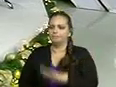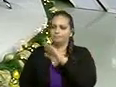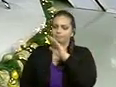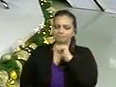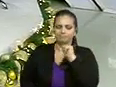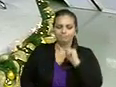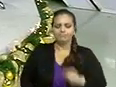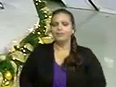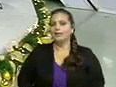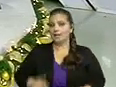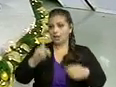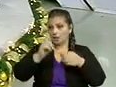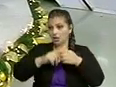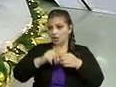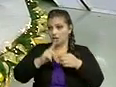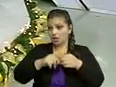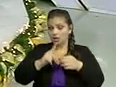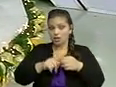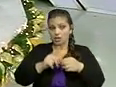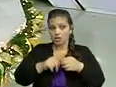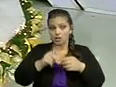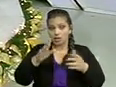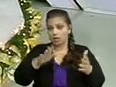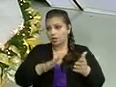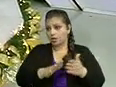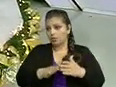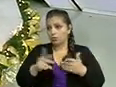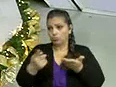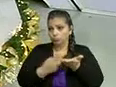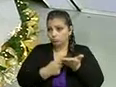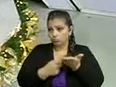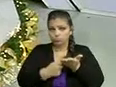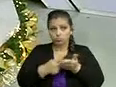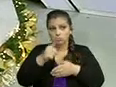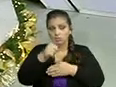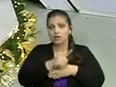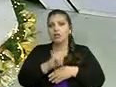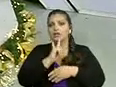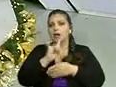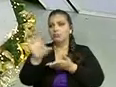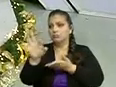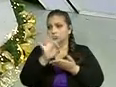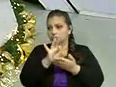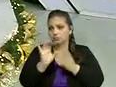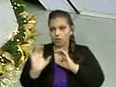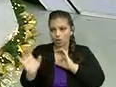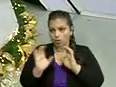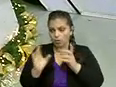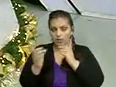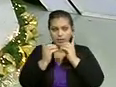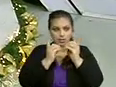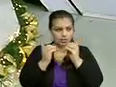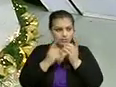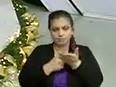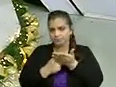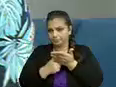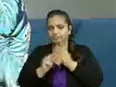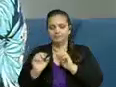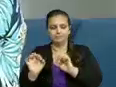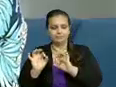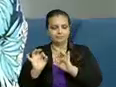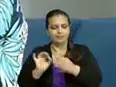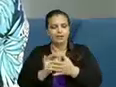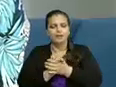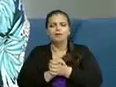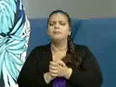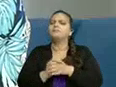con representantes del gobierno norteamericano para poder lograr ese ansiado acuerdo comercial con Estados Unidos, nuestro principal socio comercial, ¿cuáles